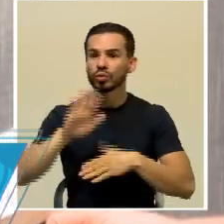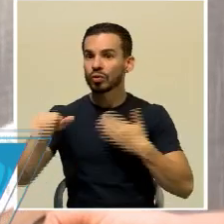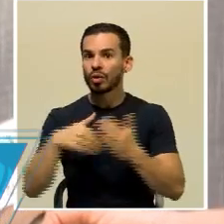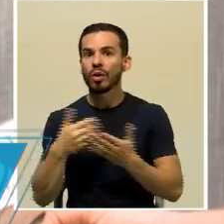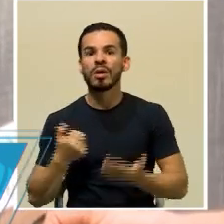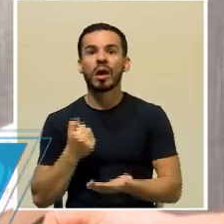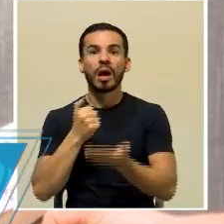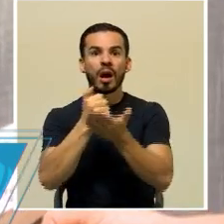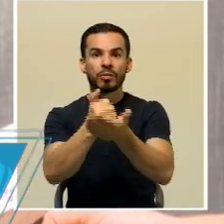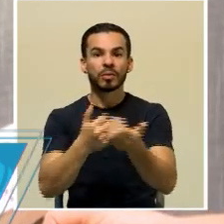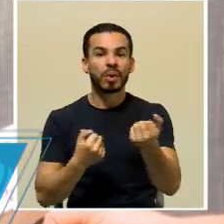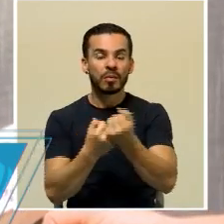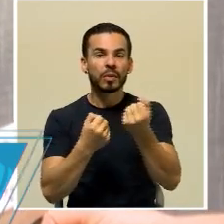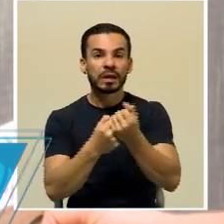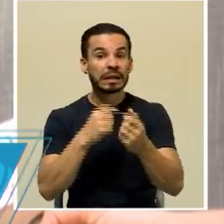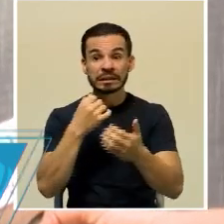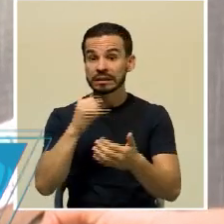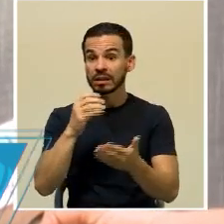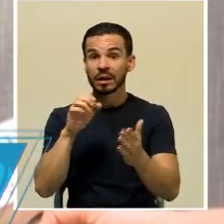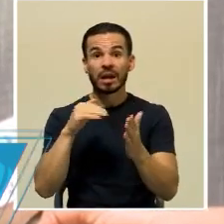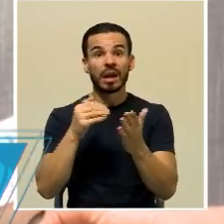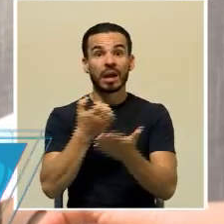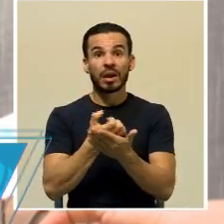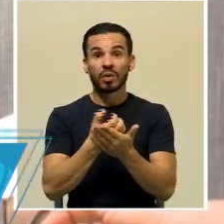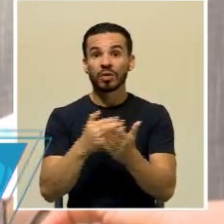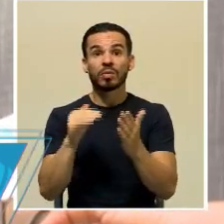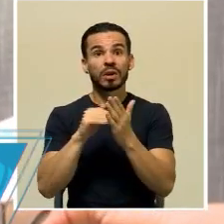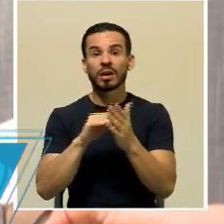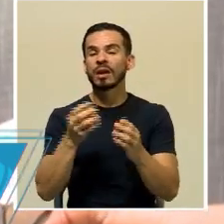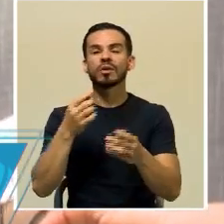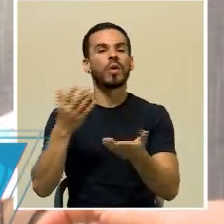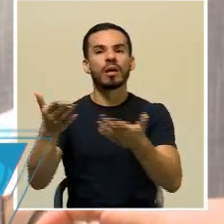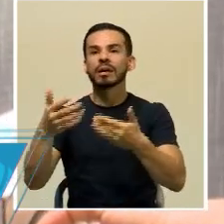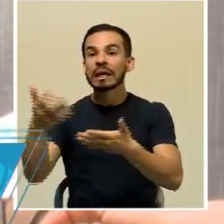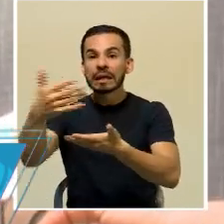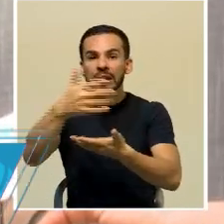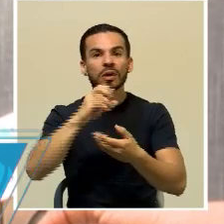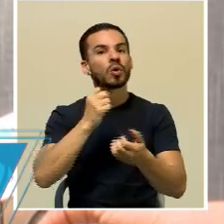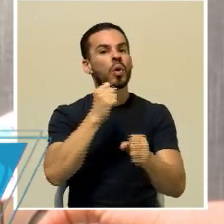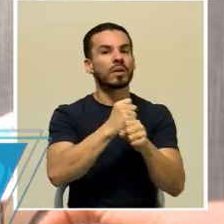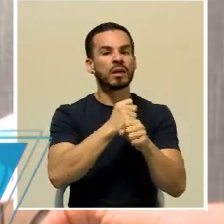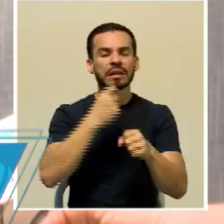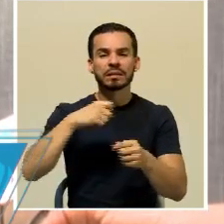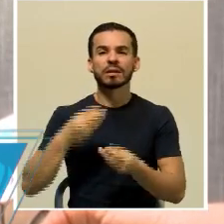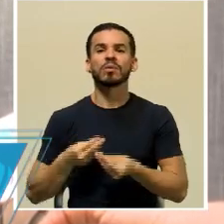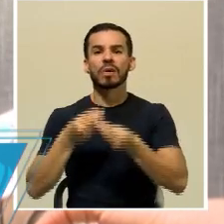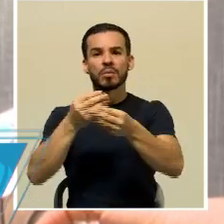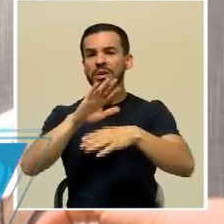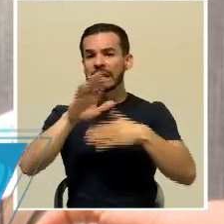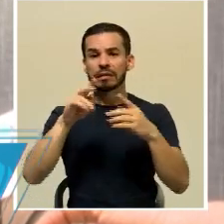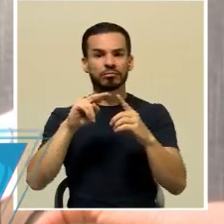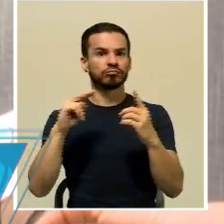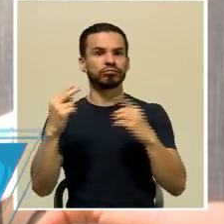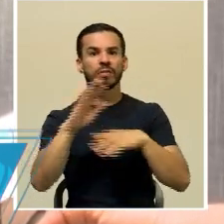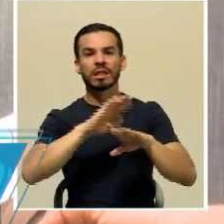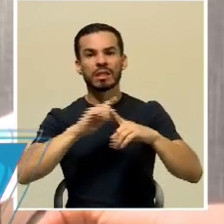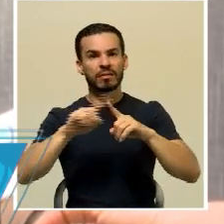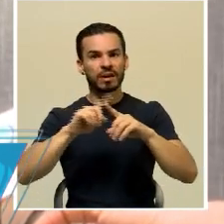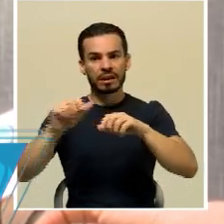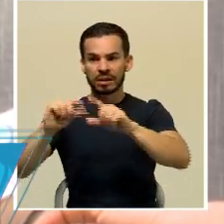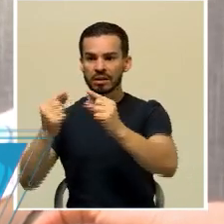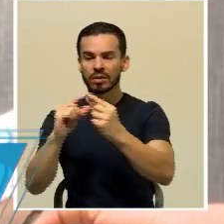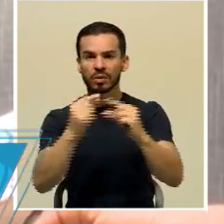la economía. Si la economía se reactiva, no se va a reactivar ni los ingresos ni el empleo. Entonces necesitamos aportar desde todas las áreas, y hay que